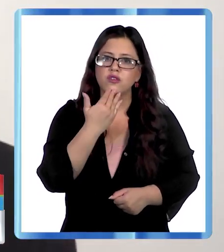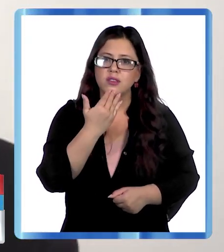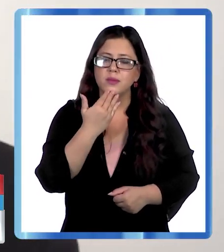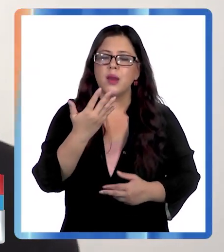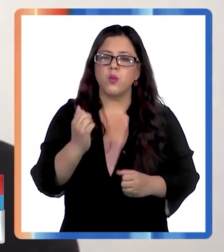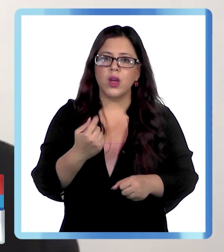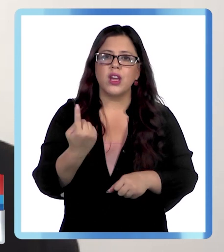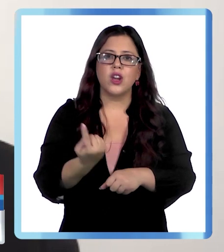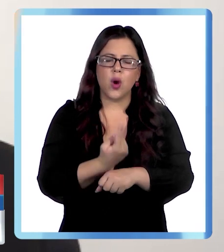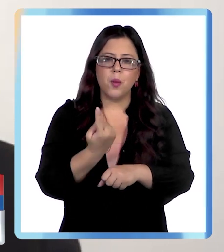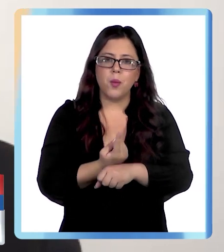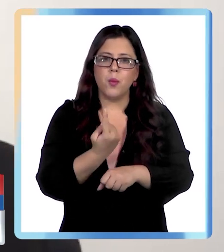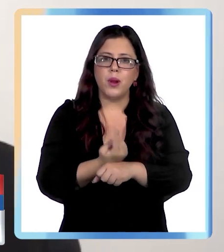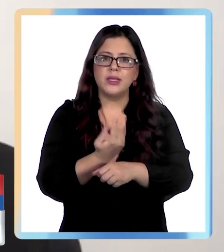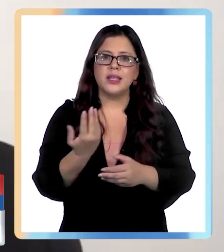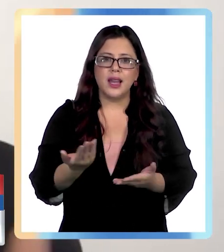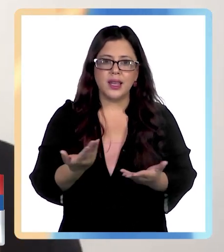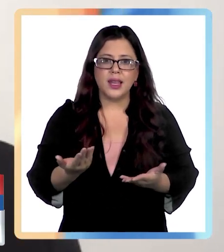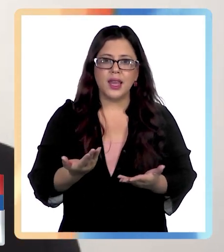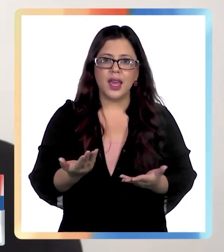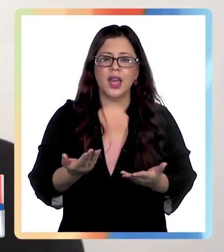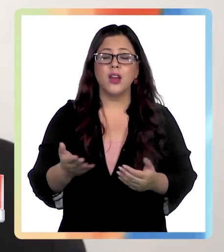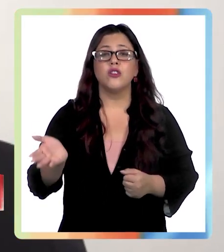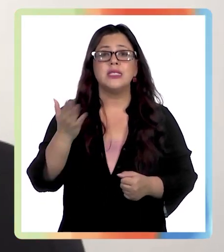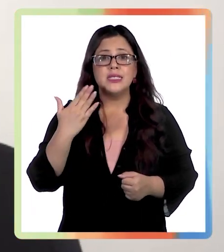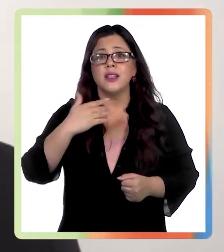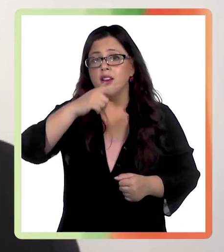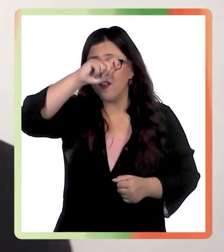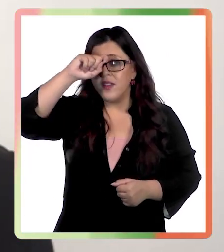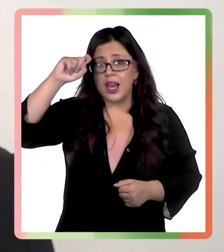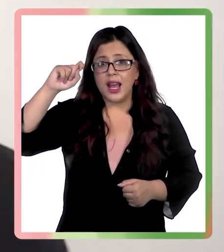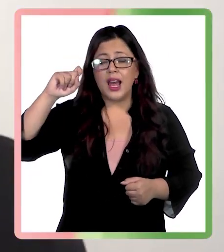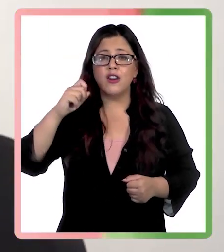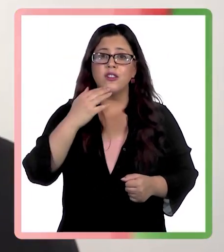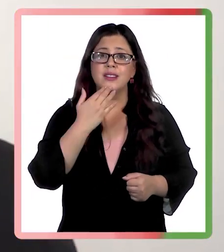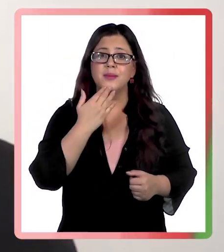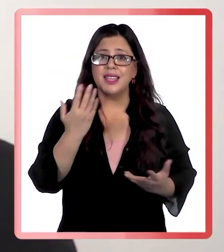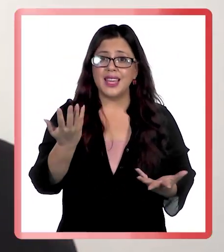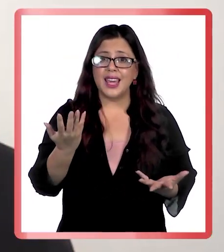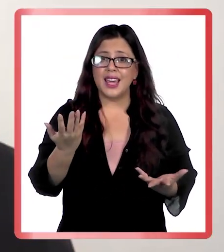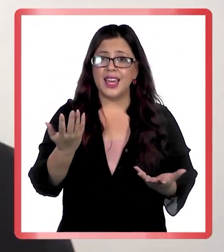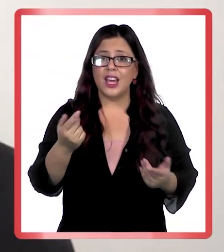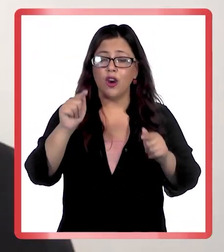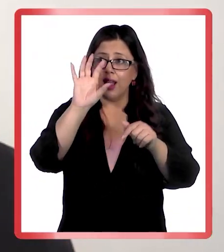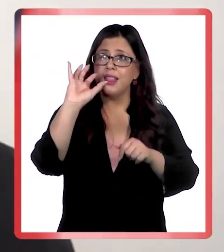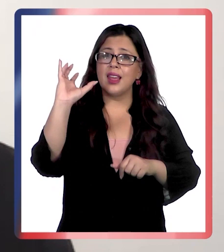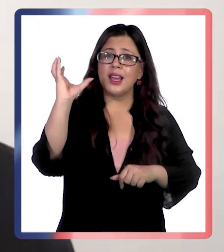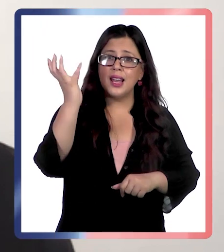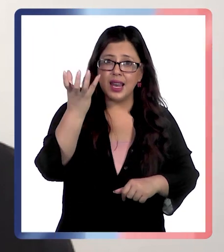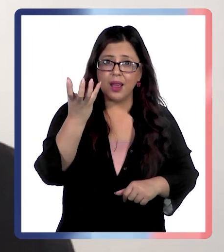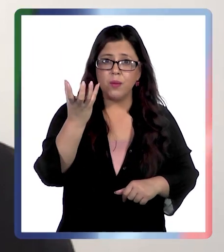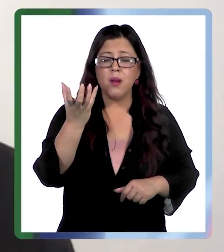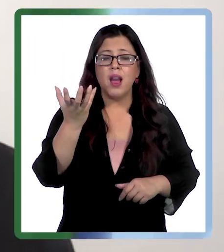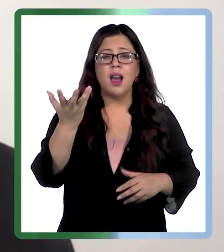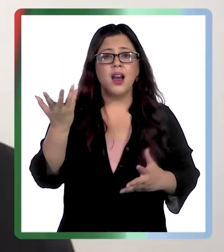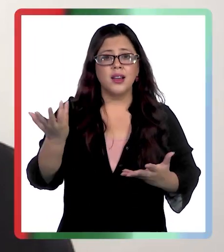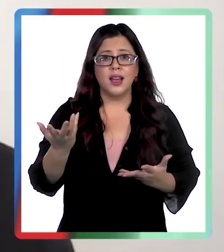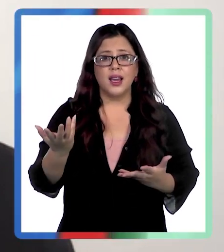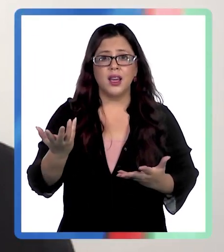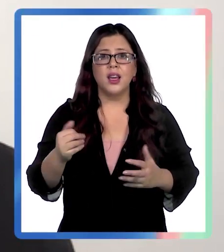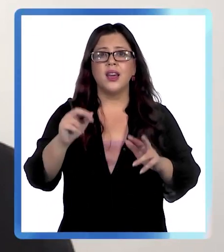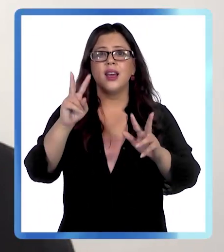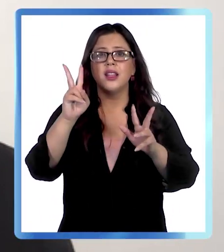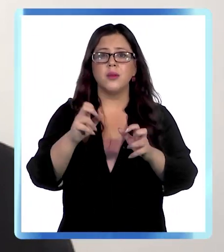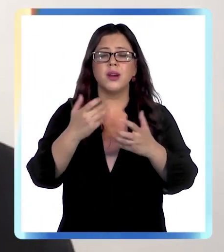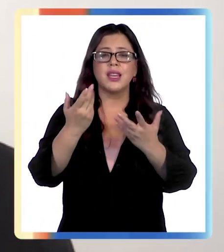contigo y poder conversar un poco en verano con este calor con este clima